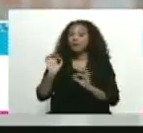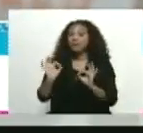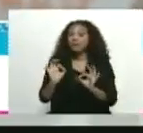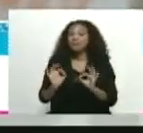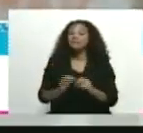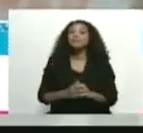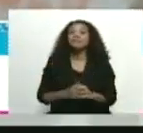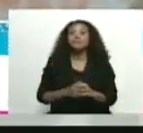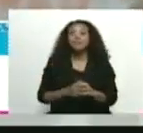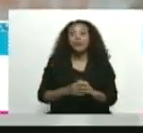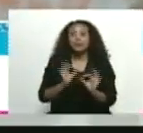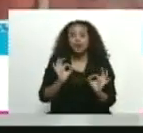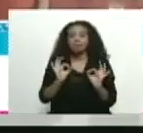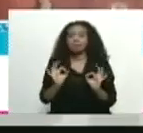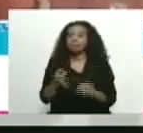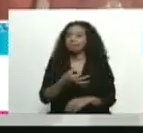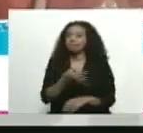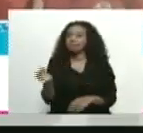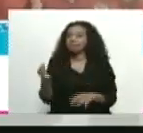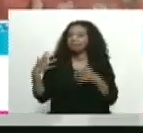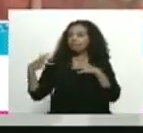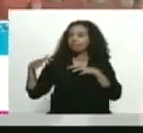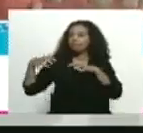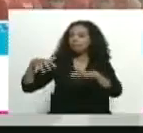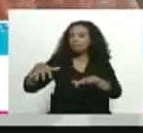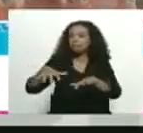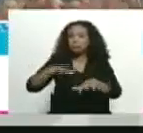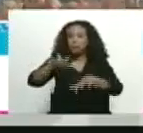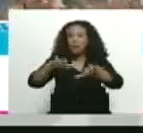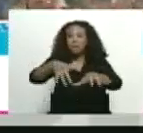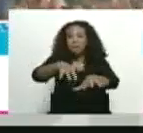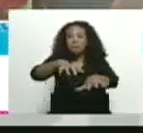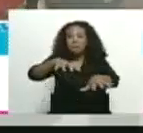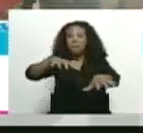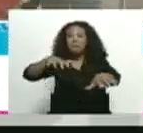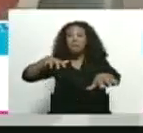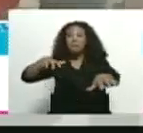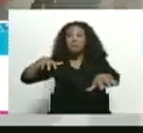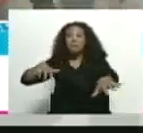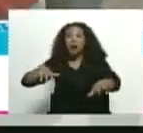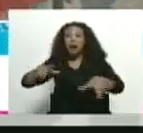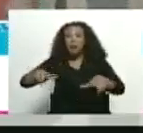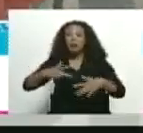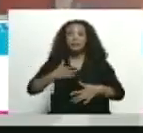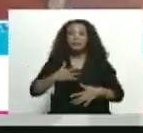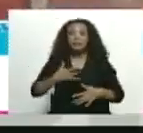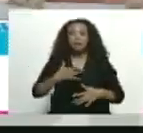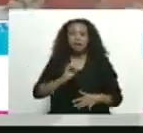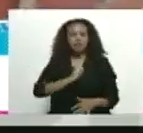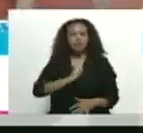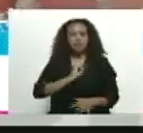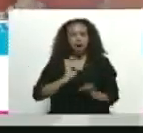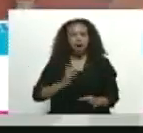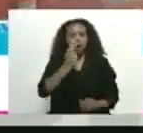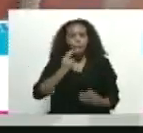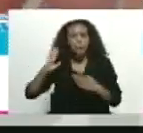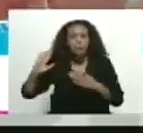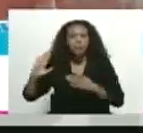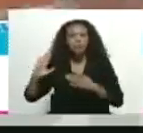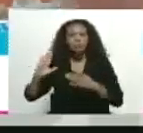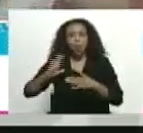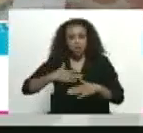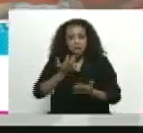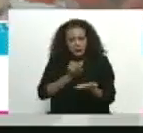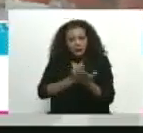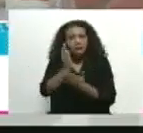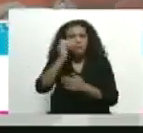esa espectacular marcha que salimos todos aquellos que nos sentimos, señor presidente, comprometidos, que